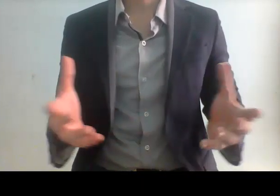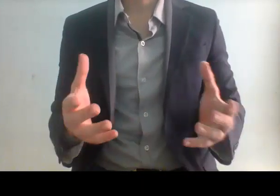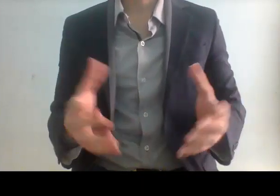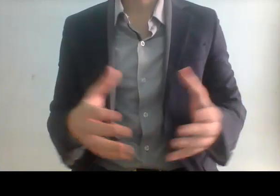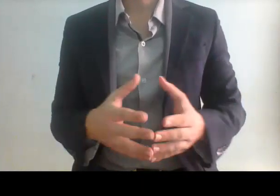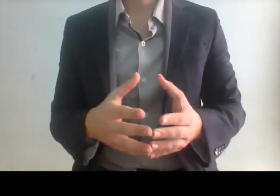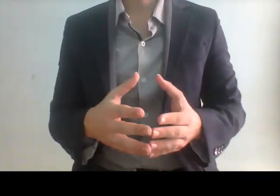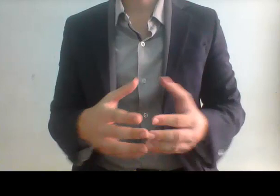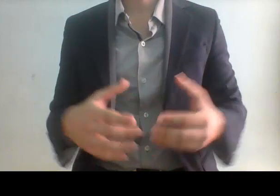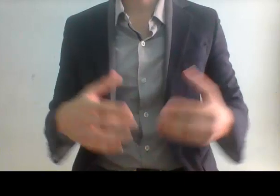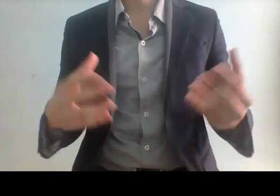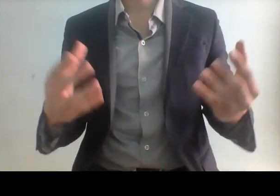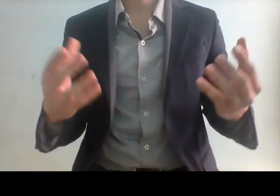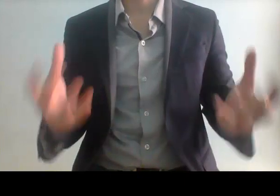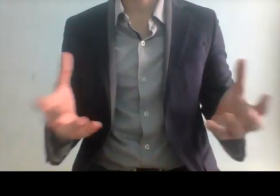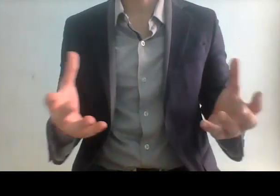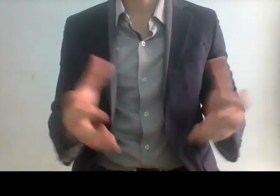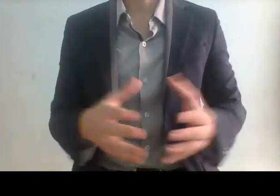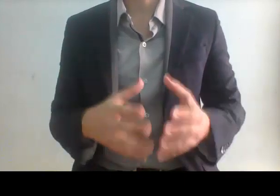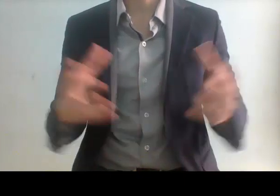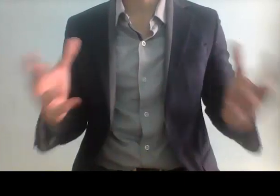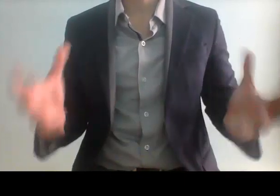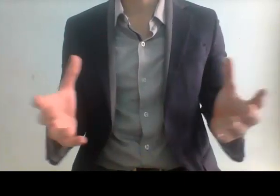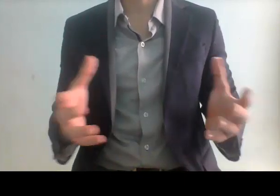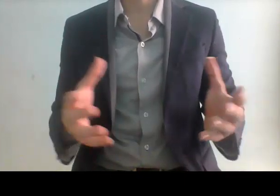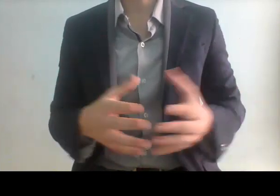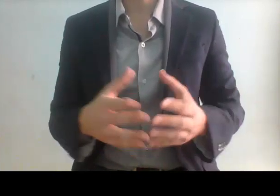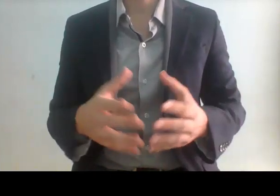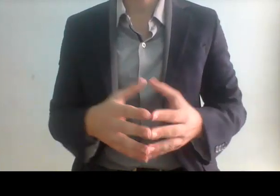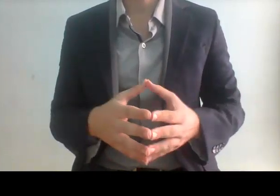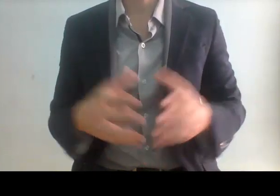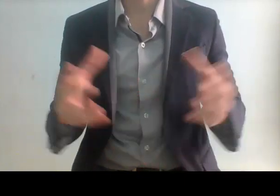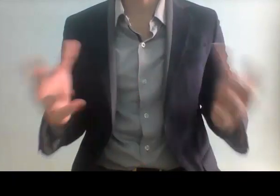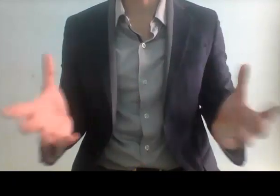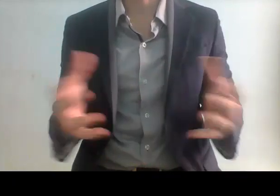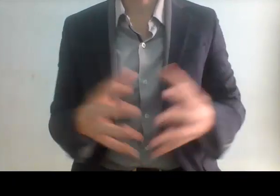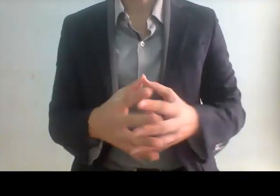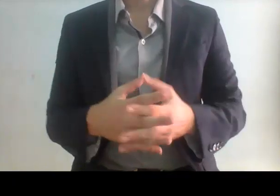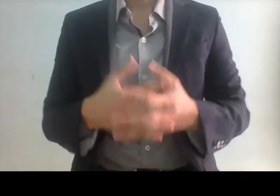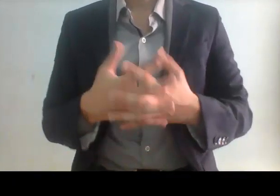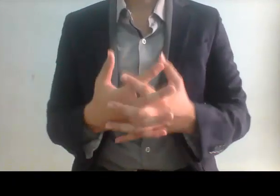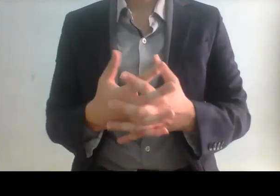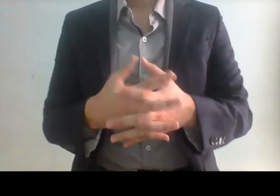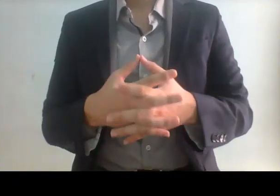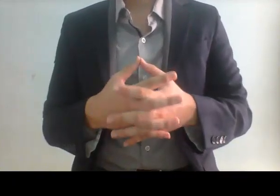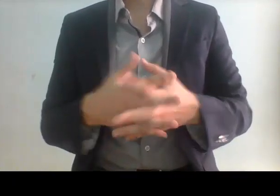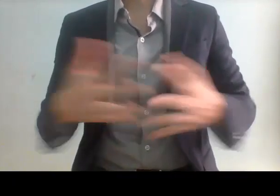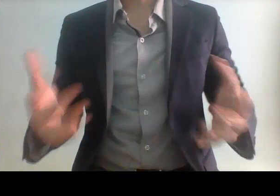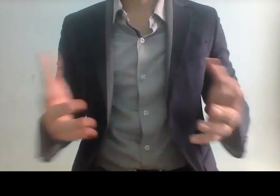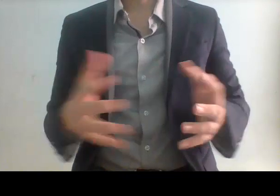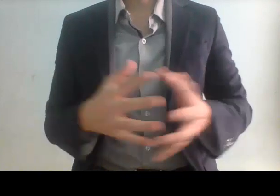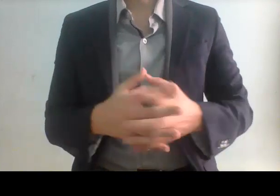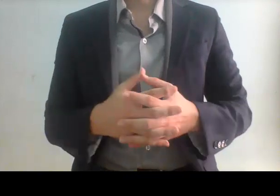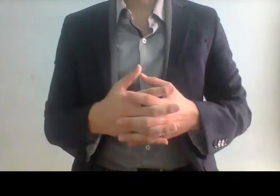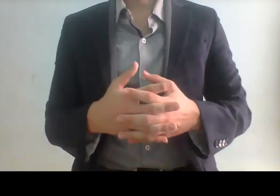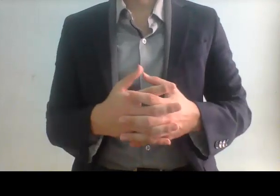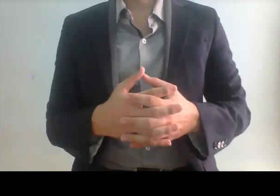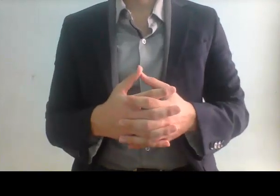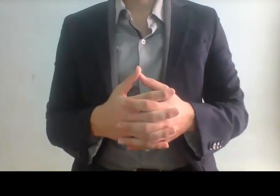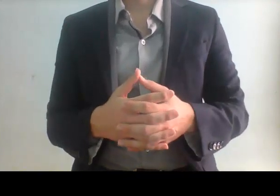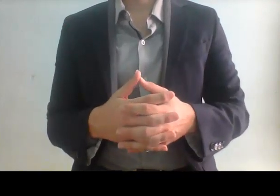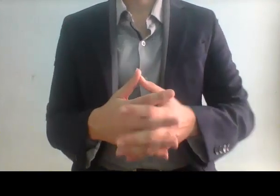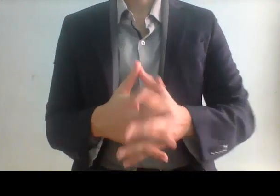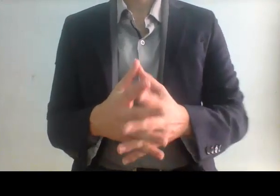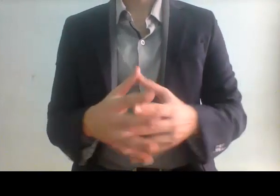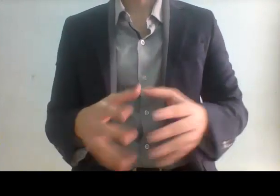sea tan problemático, no tengan que haber tantas personas hospitalizadas con situación de gravedad alta. Y bueno, también otra cosa que quiero mencionar